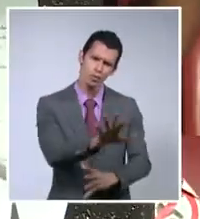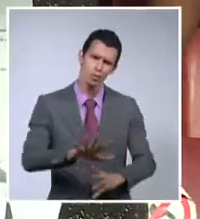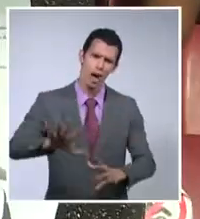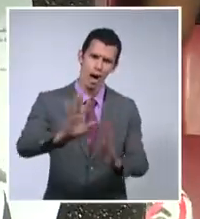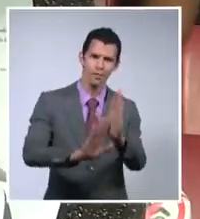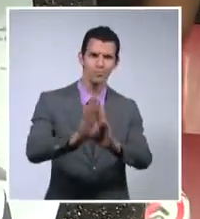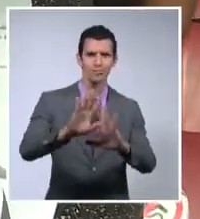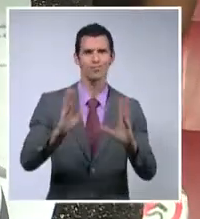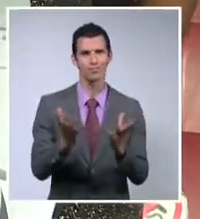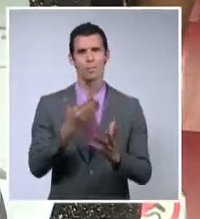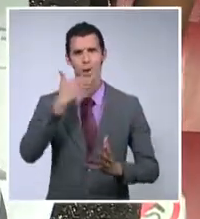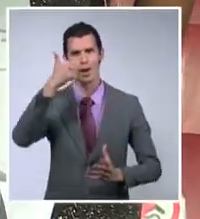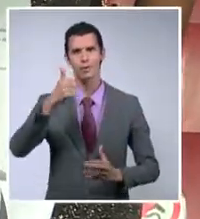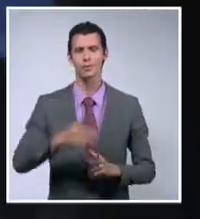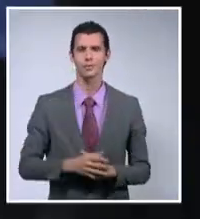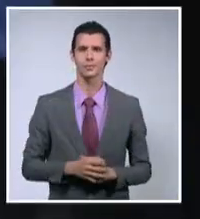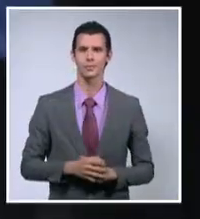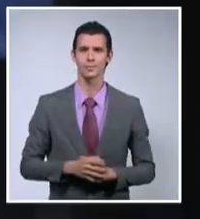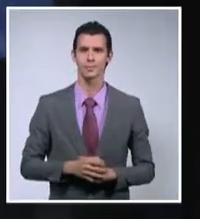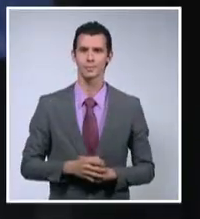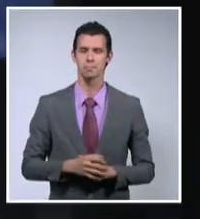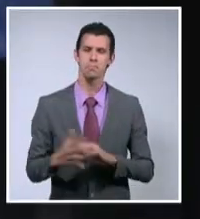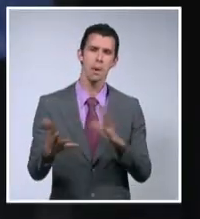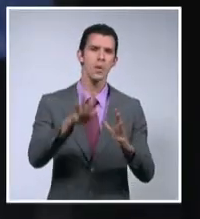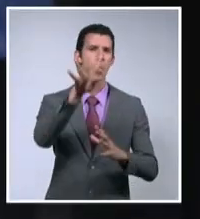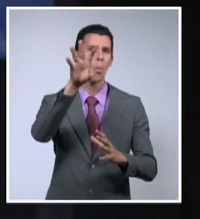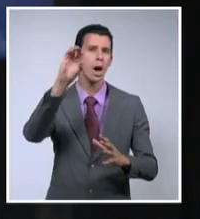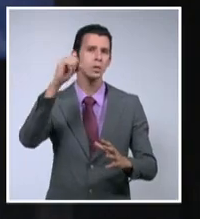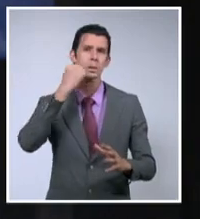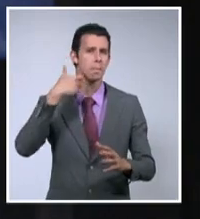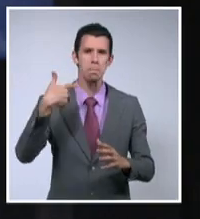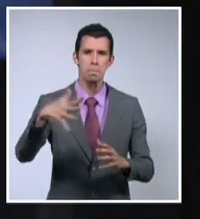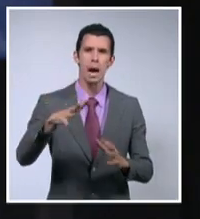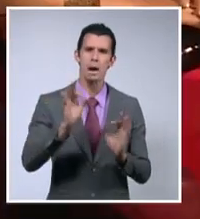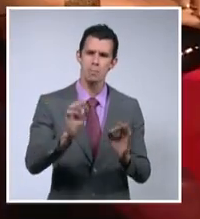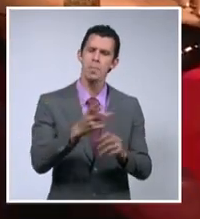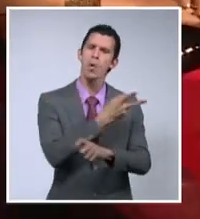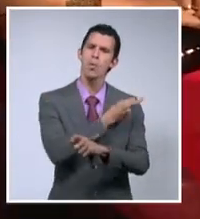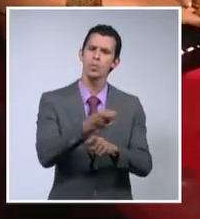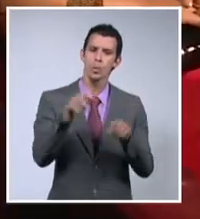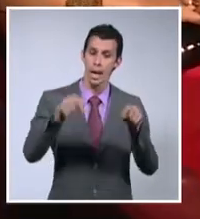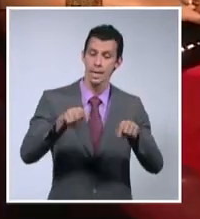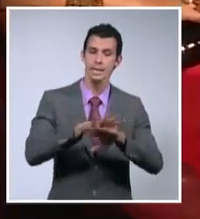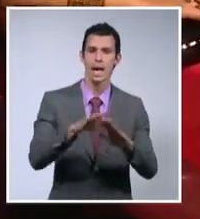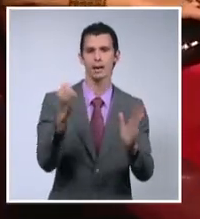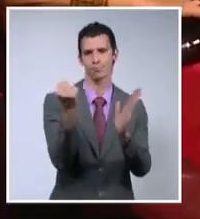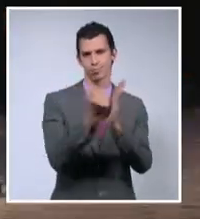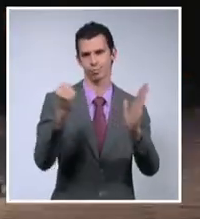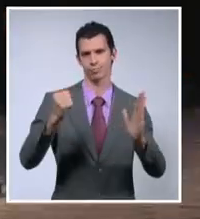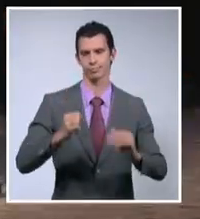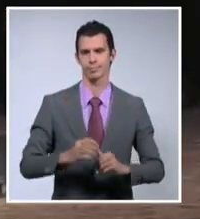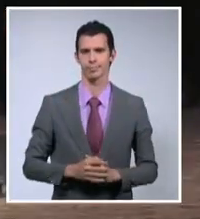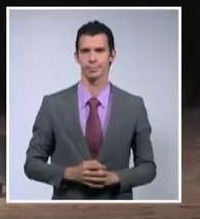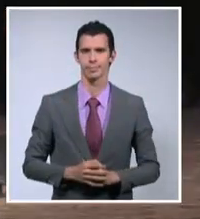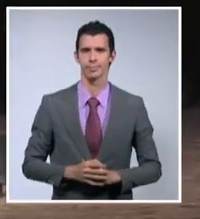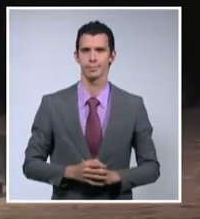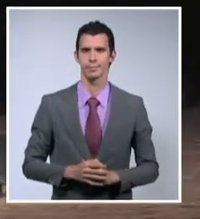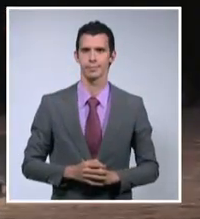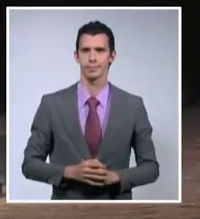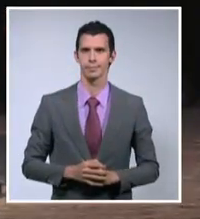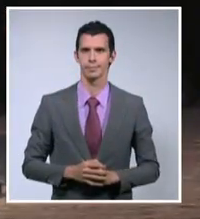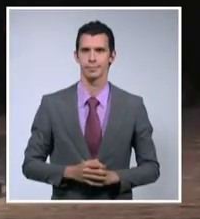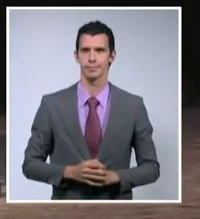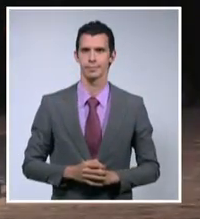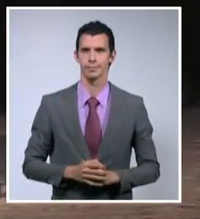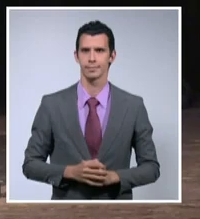superiores. Más de 400 nuevos profesionales gradúa este curso la Universidad de las Ciencias Informáticas. Se han formado en una